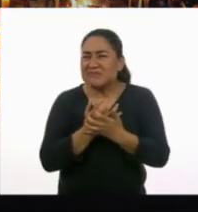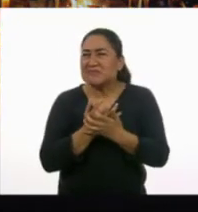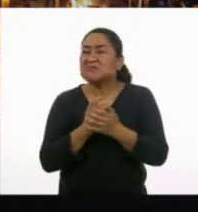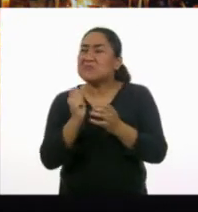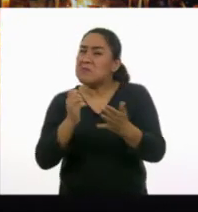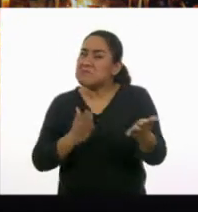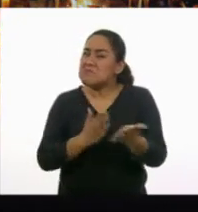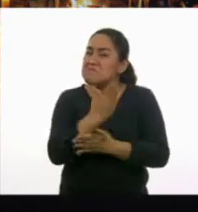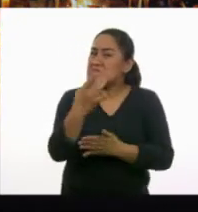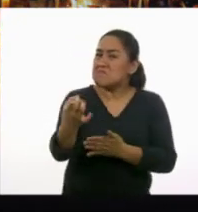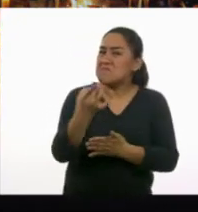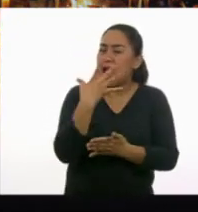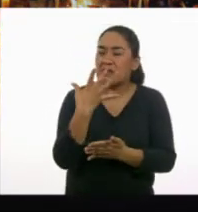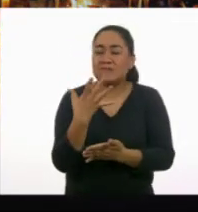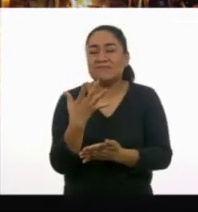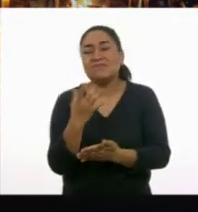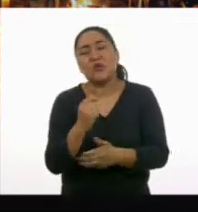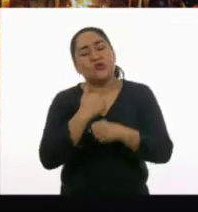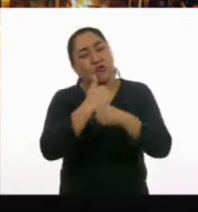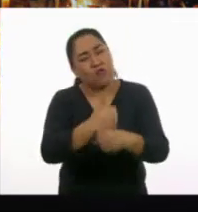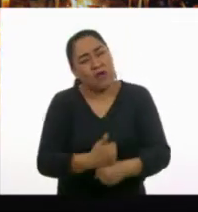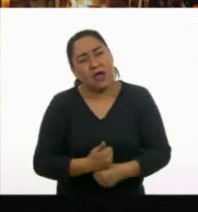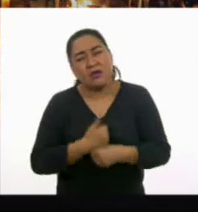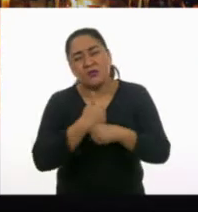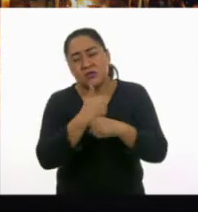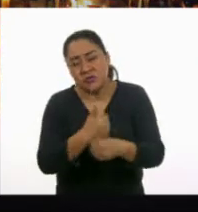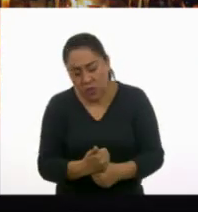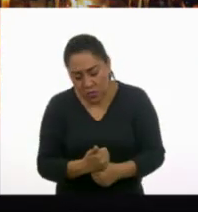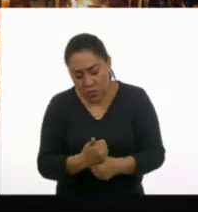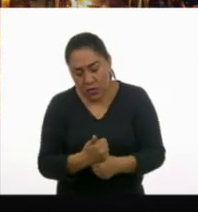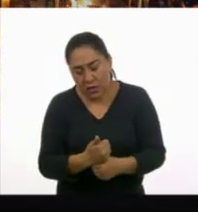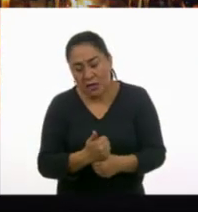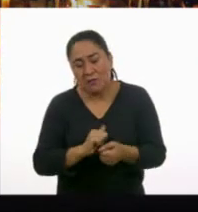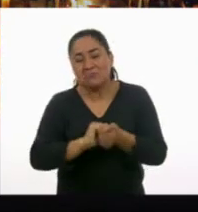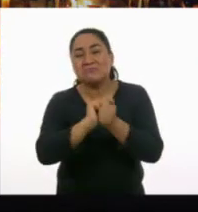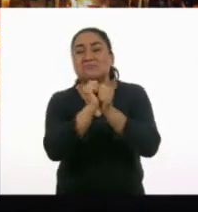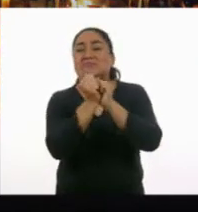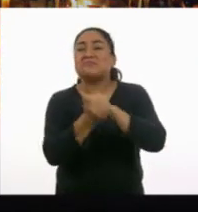conquista, miseria, miseria, me acostumbra.